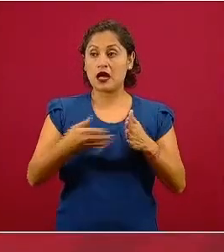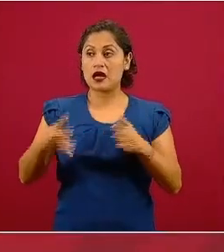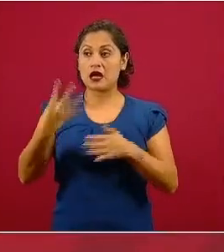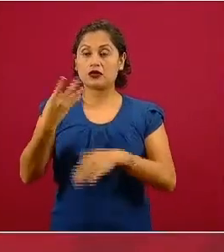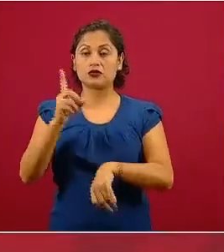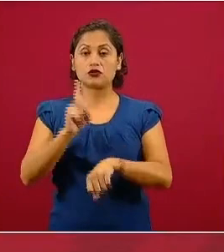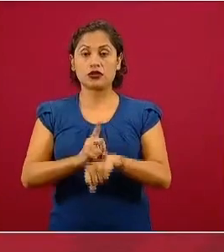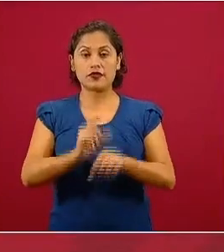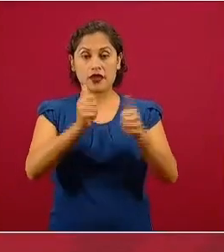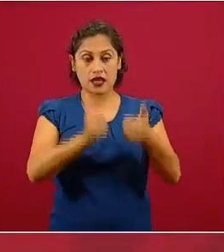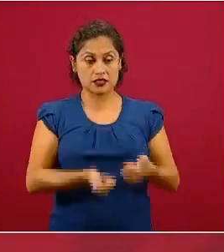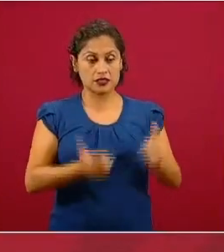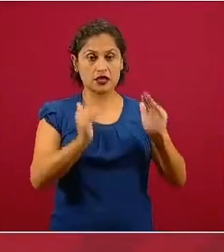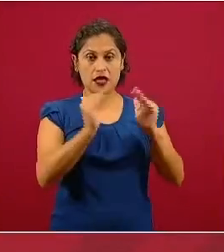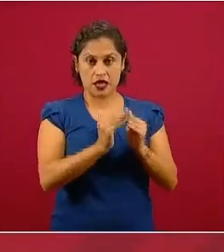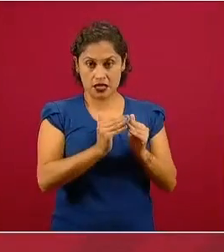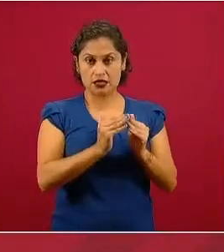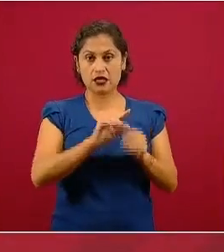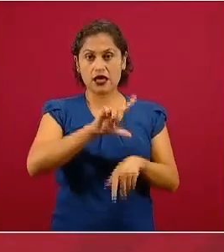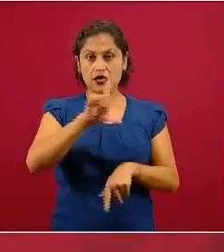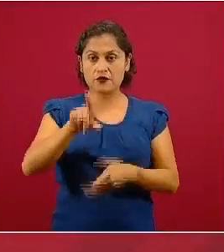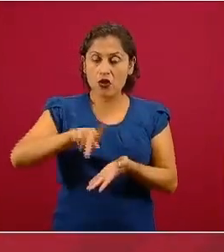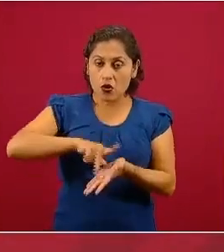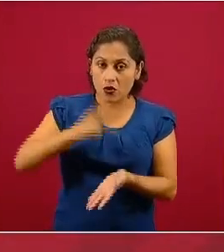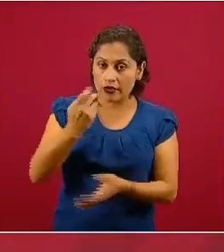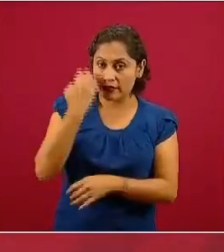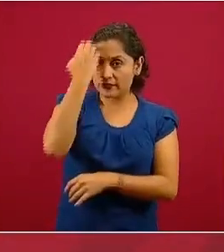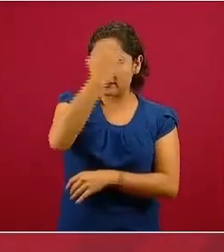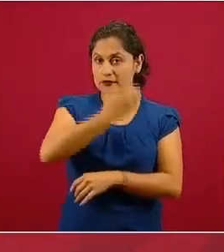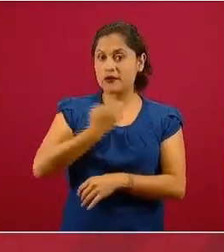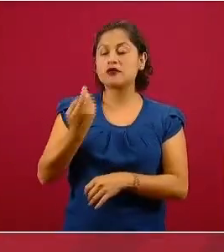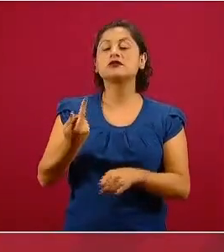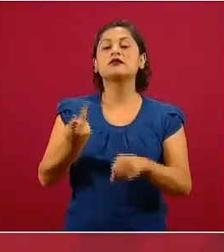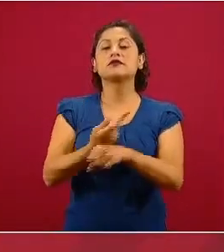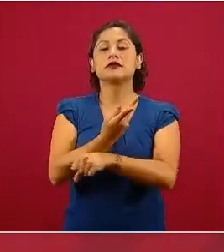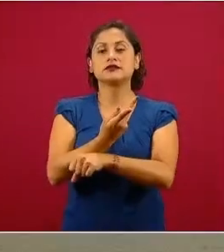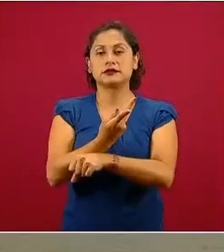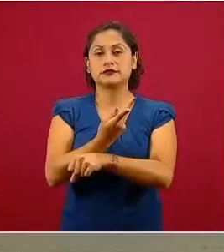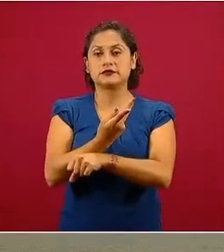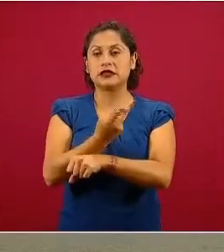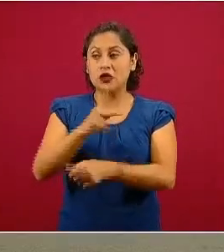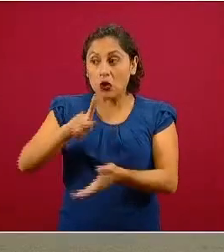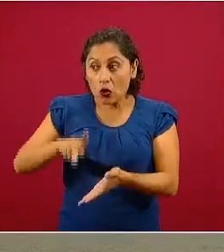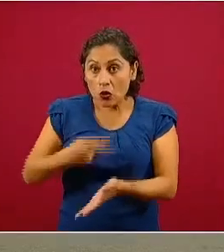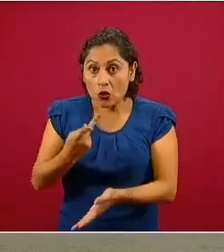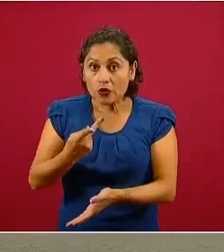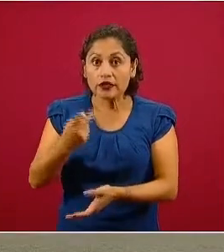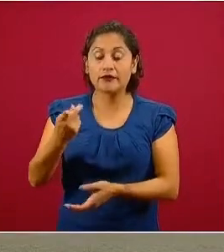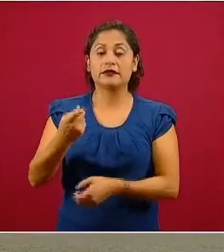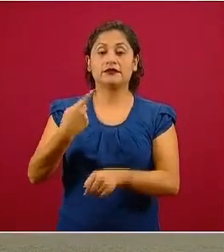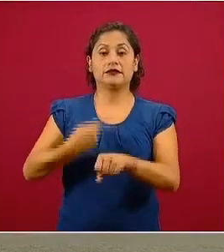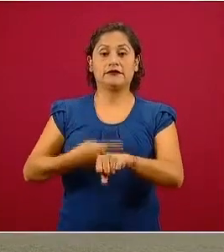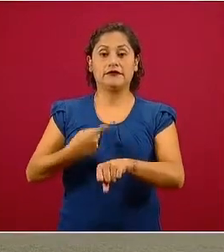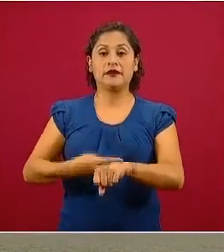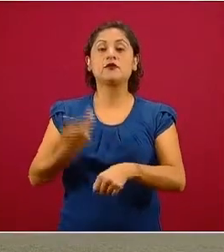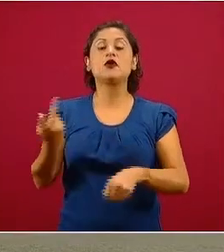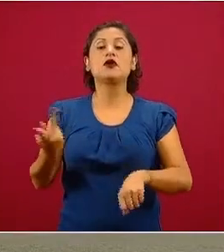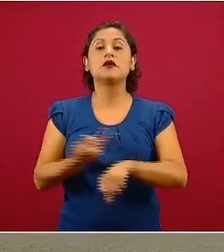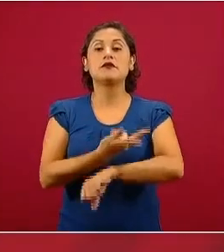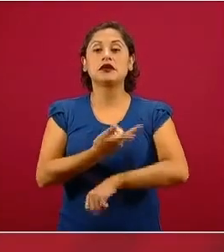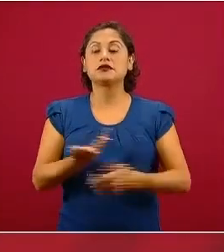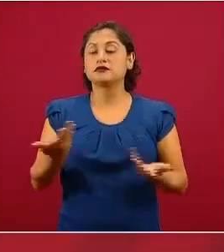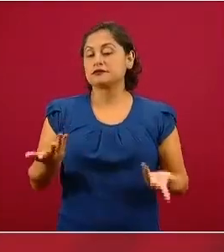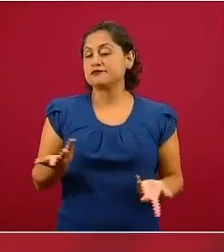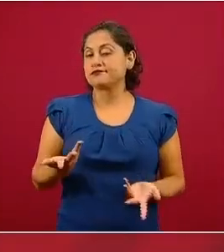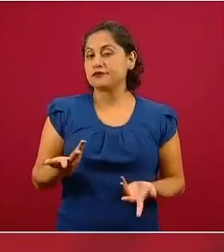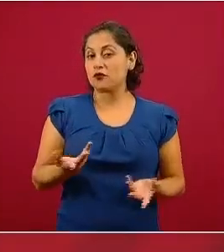días o 15 que dura generalmente la enfermedad COVID y la prueba vuelve a salir positiva? En la enorme mayoría de